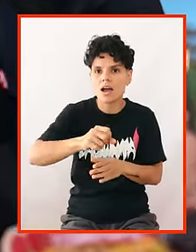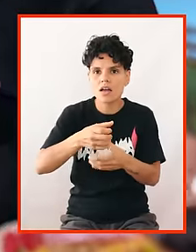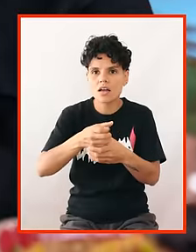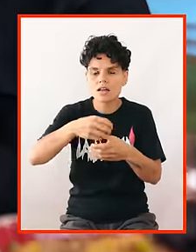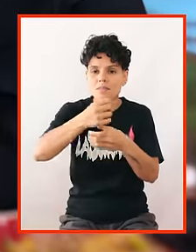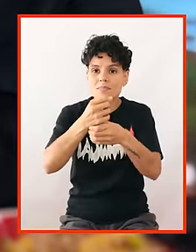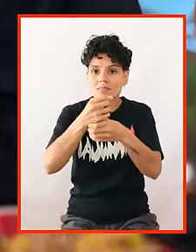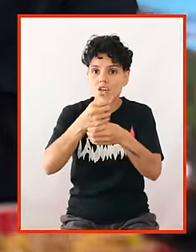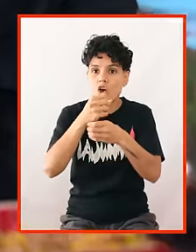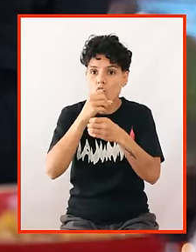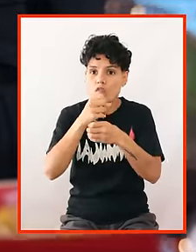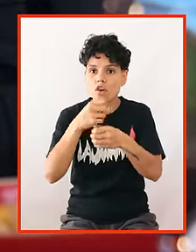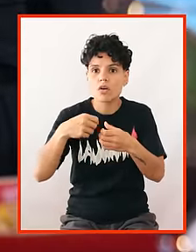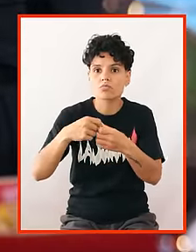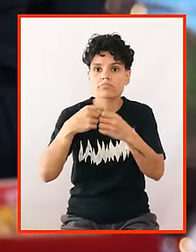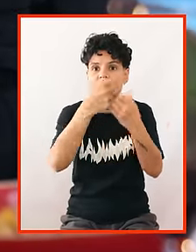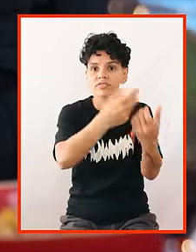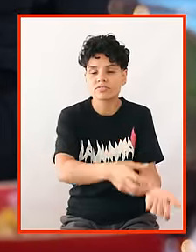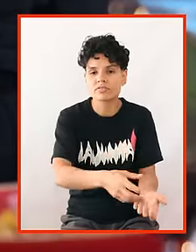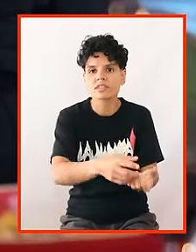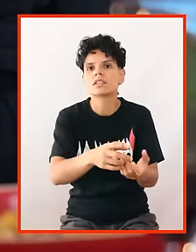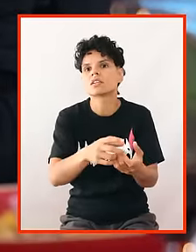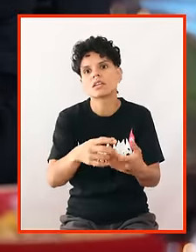del micrófono, sino quedaban los dos bailando.